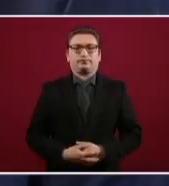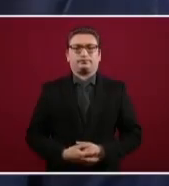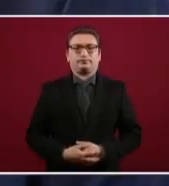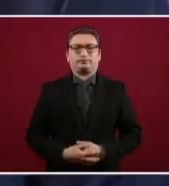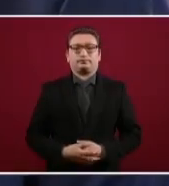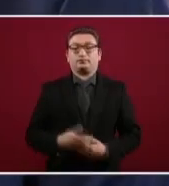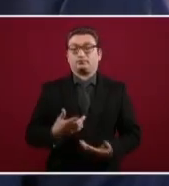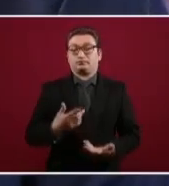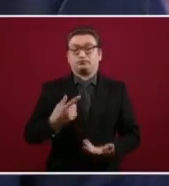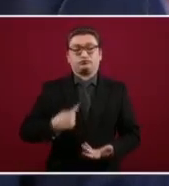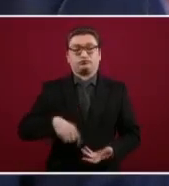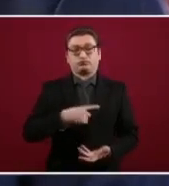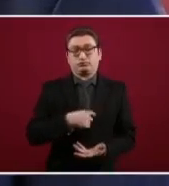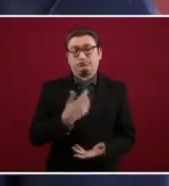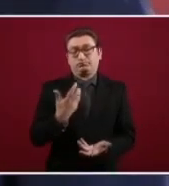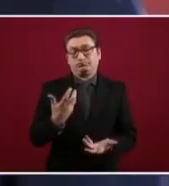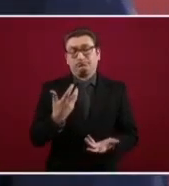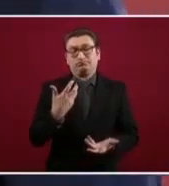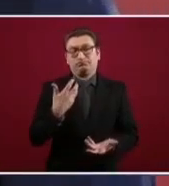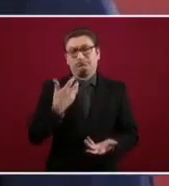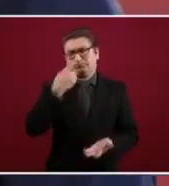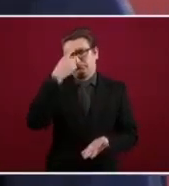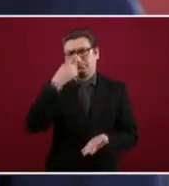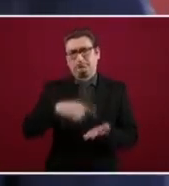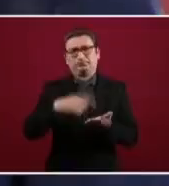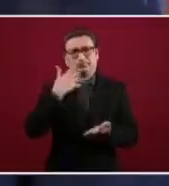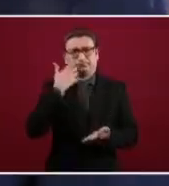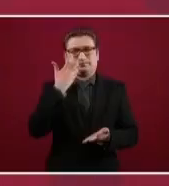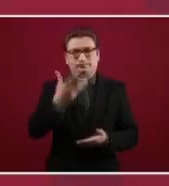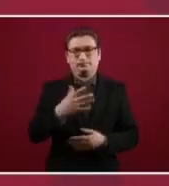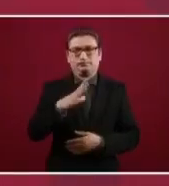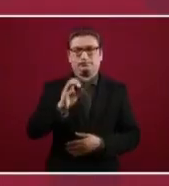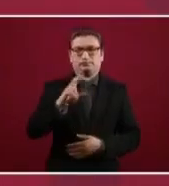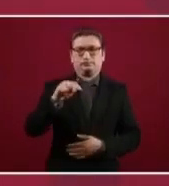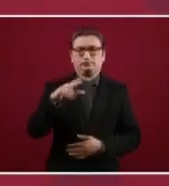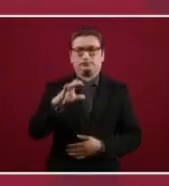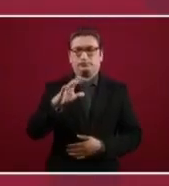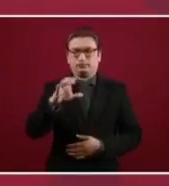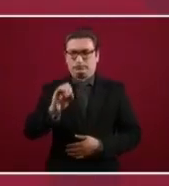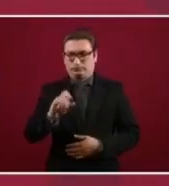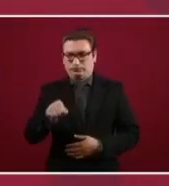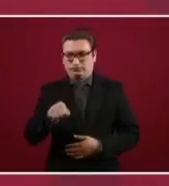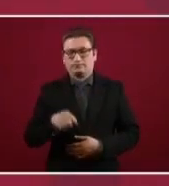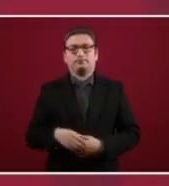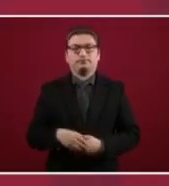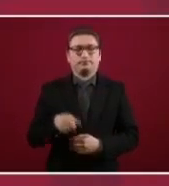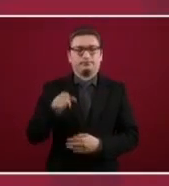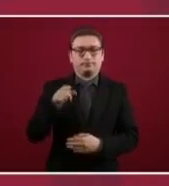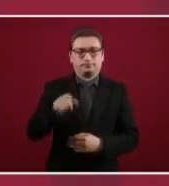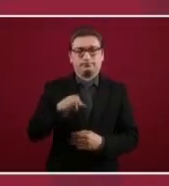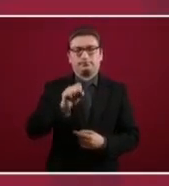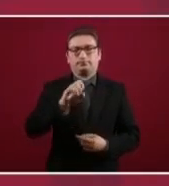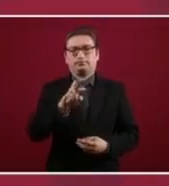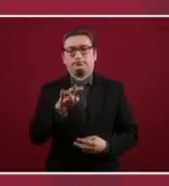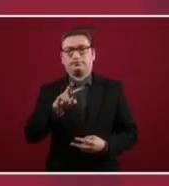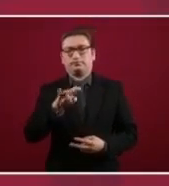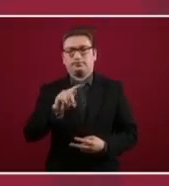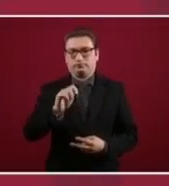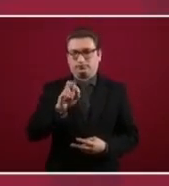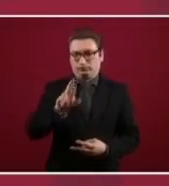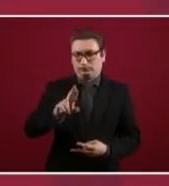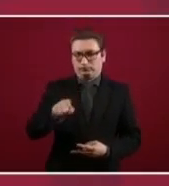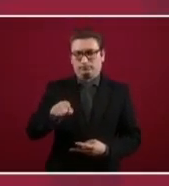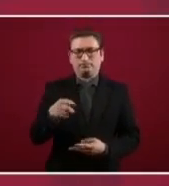queremos que la concanaco servytur está